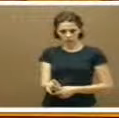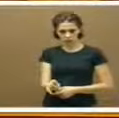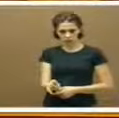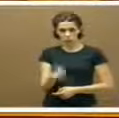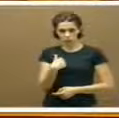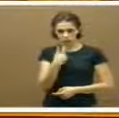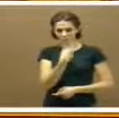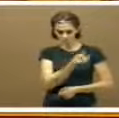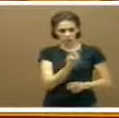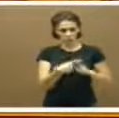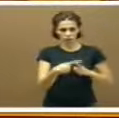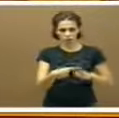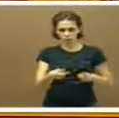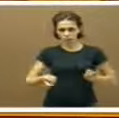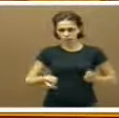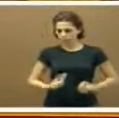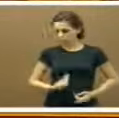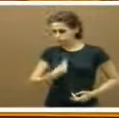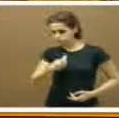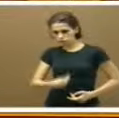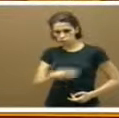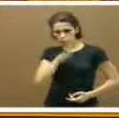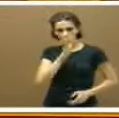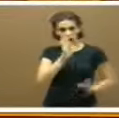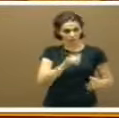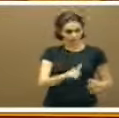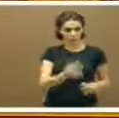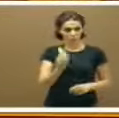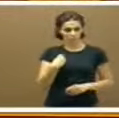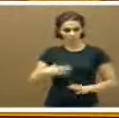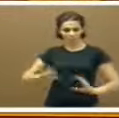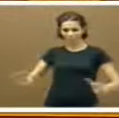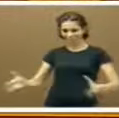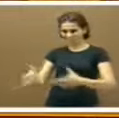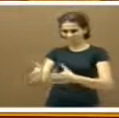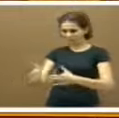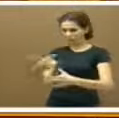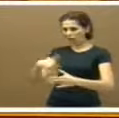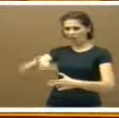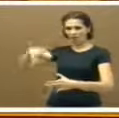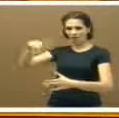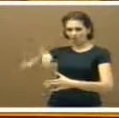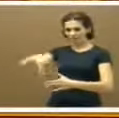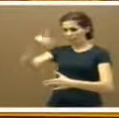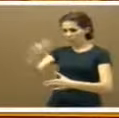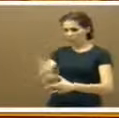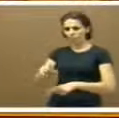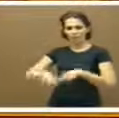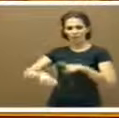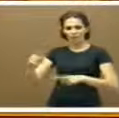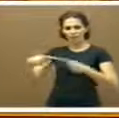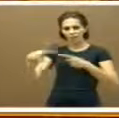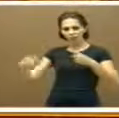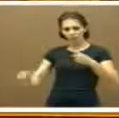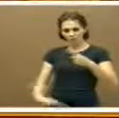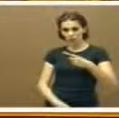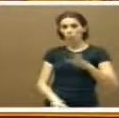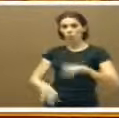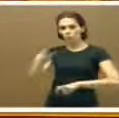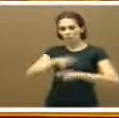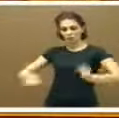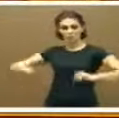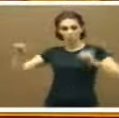me estremece, señor consejero, porque los han convertido, como digo, en meros títeres del déficit. Pero es que ni siquiera nuestros mayores pueden